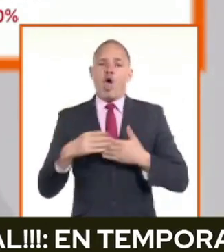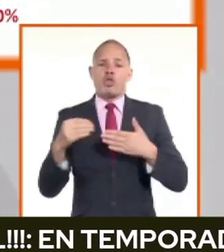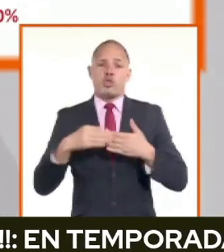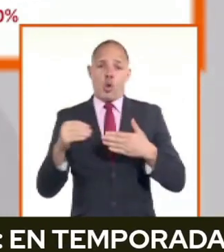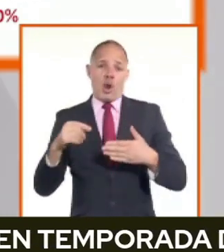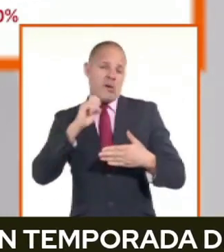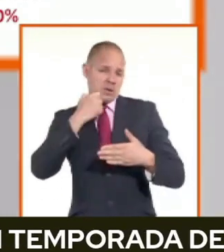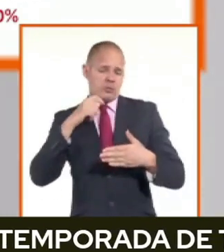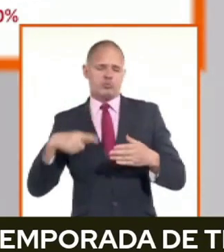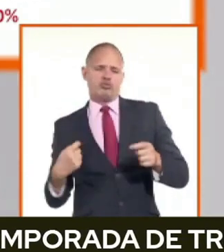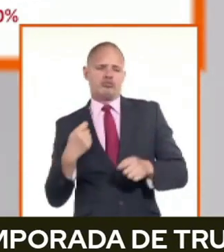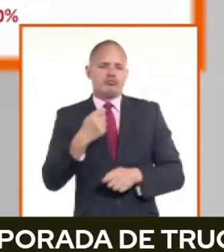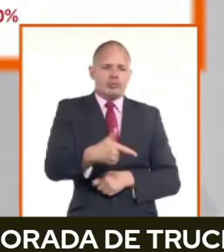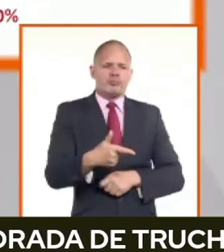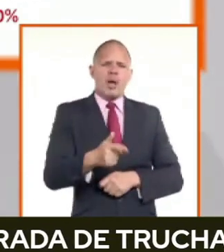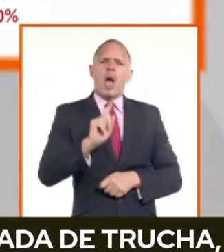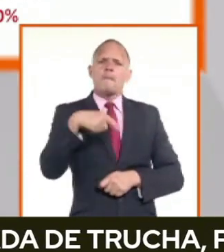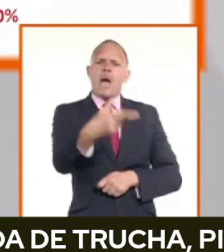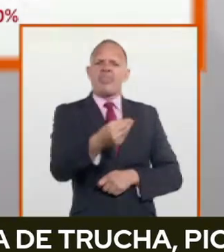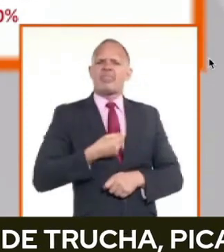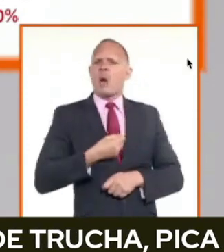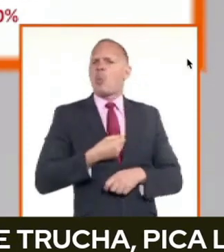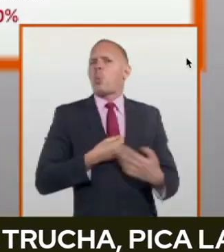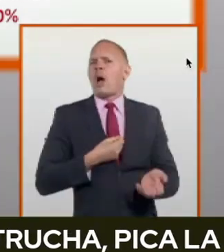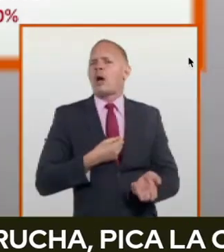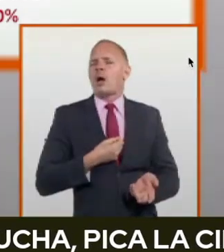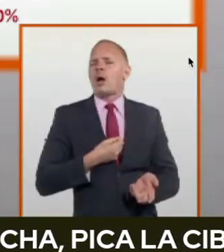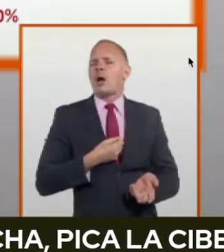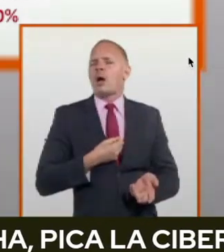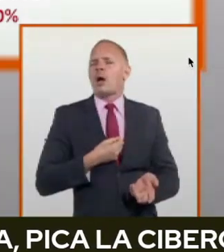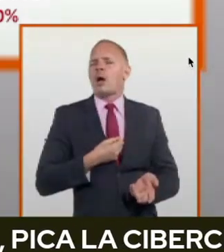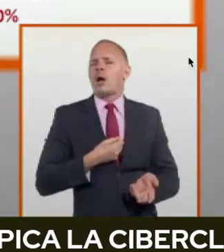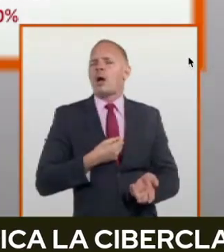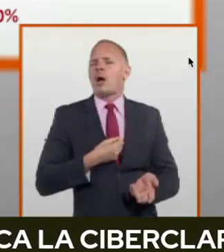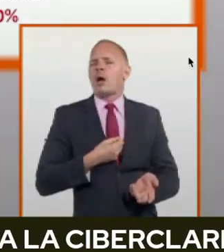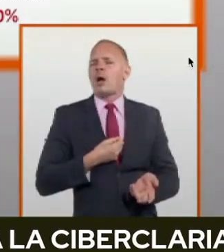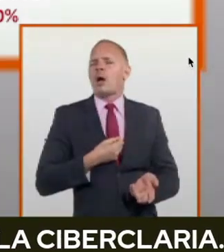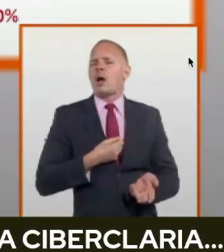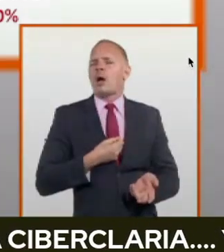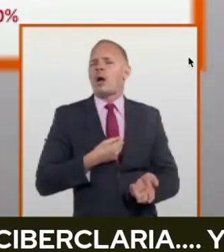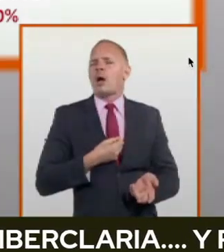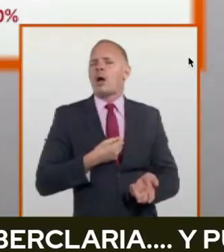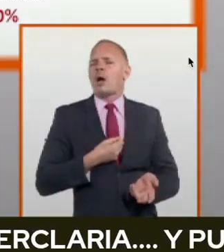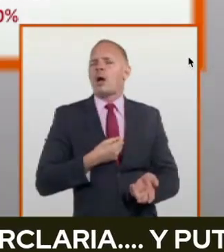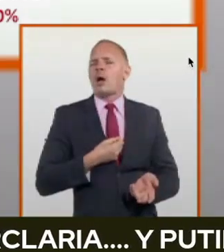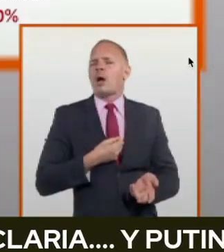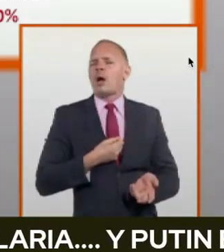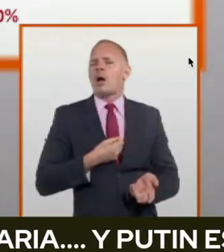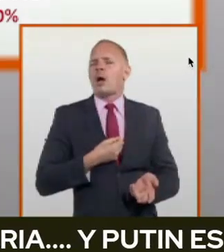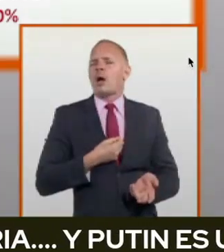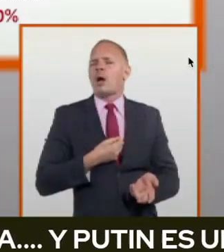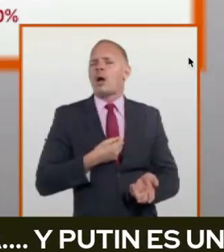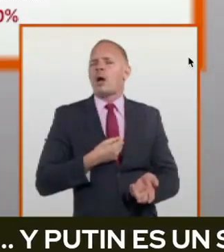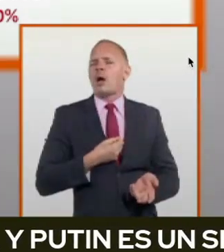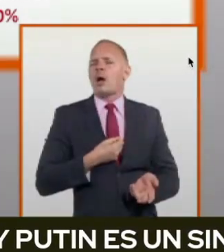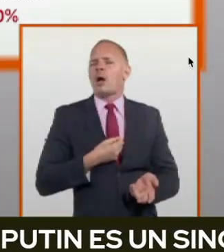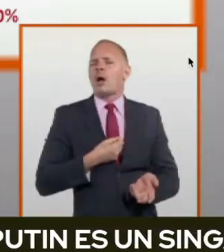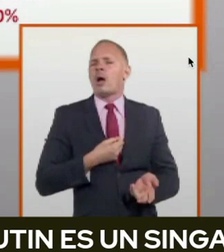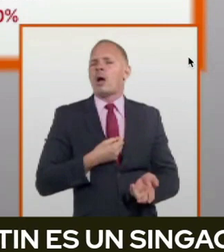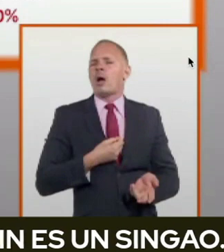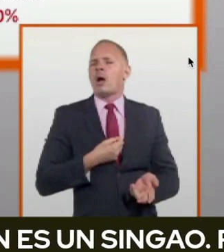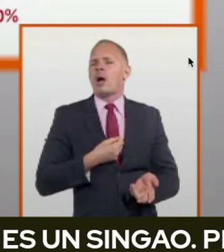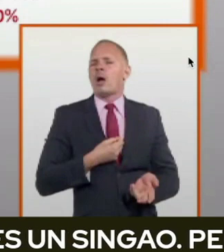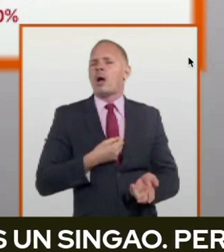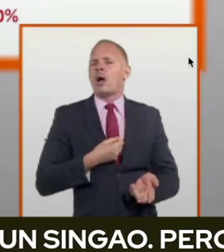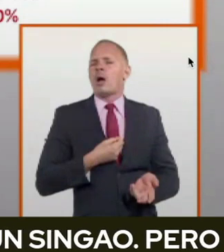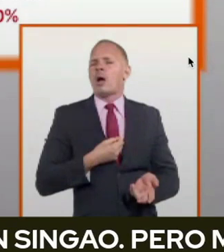recibir 110 con 40 pesos cuentos pero y si quiero comprárselo a mí lo que me interesa es comprarle el dólar al banco porque no